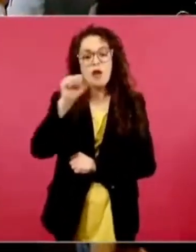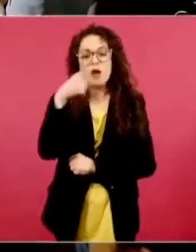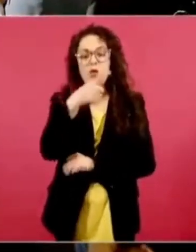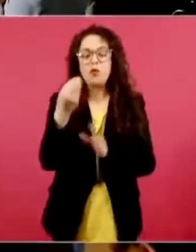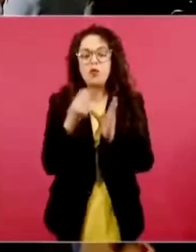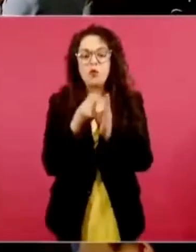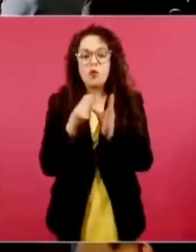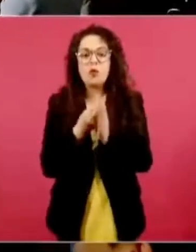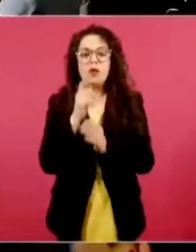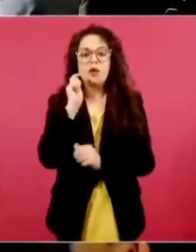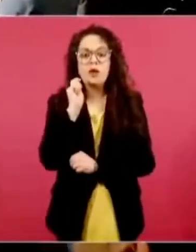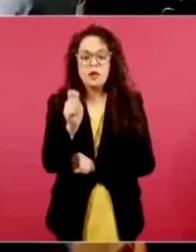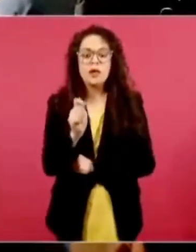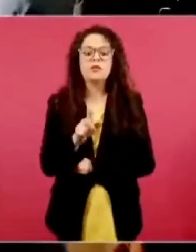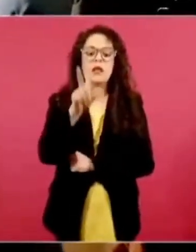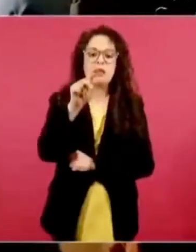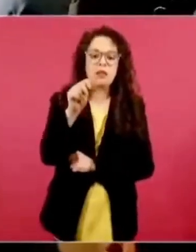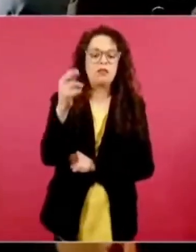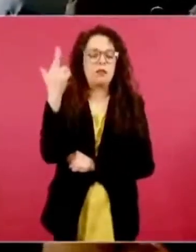de información,